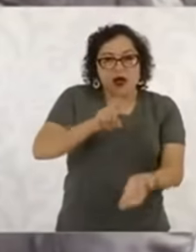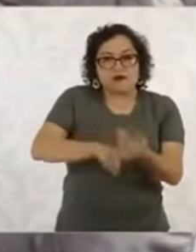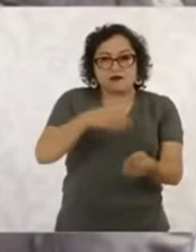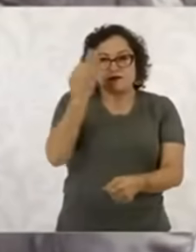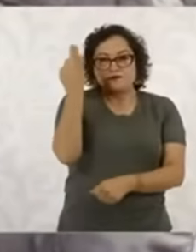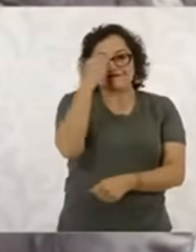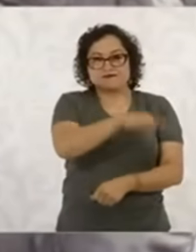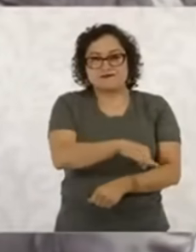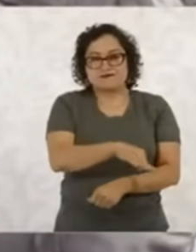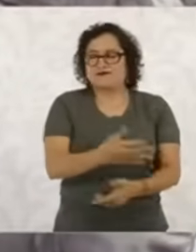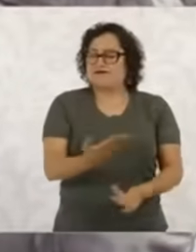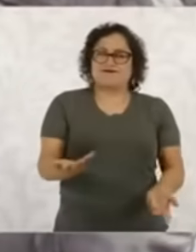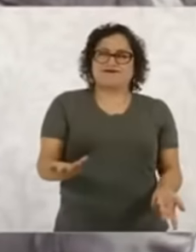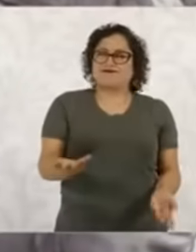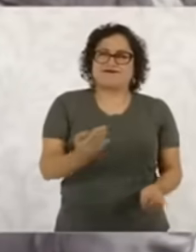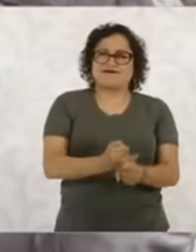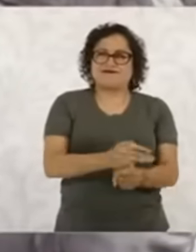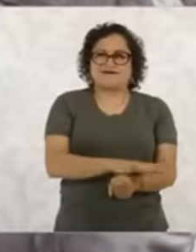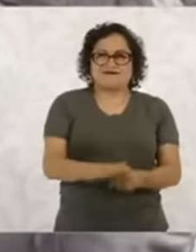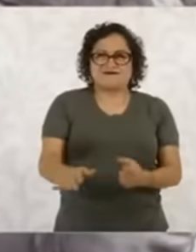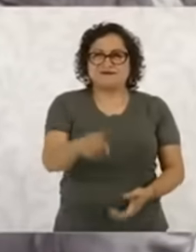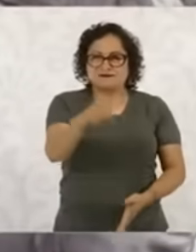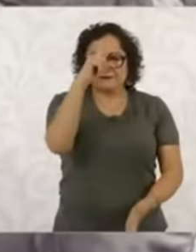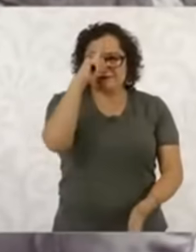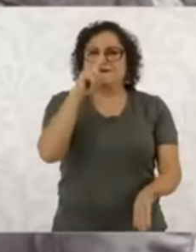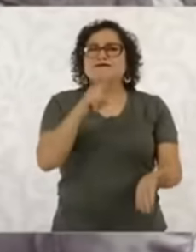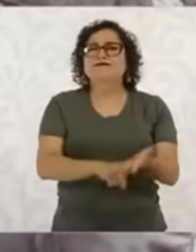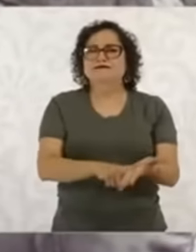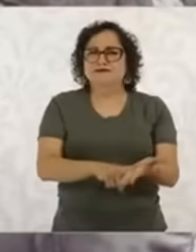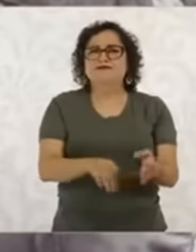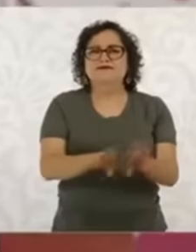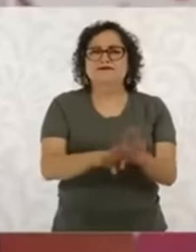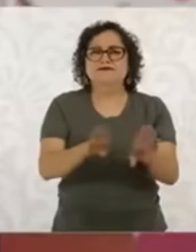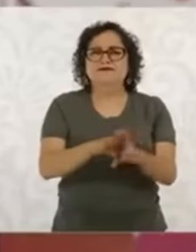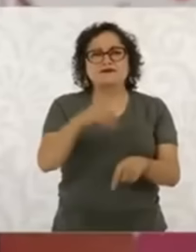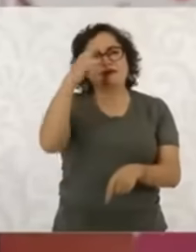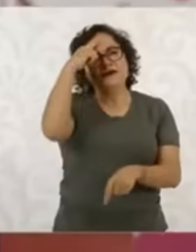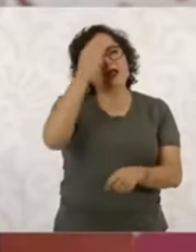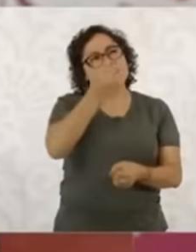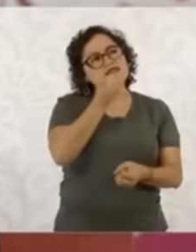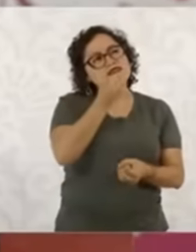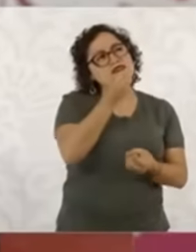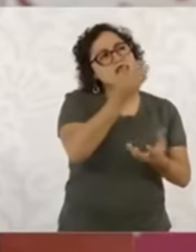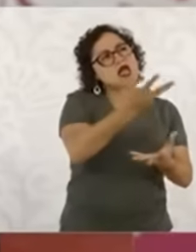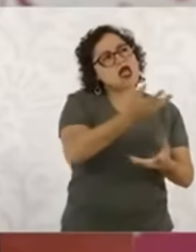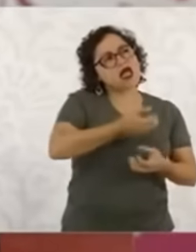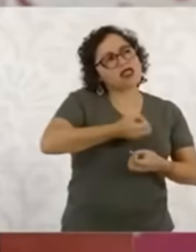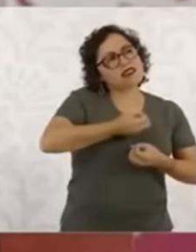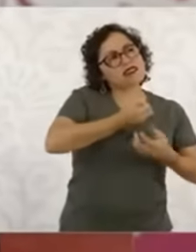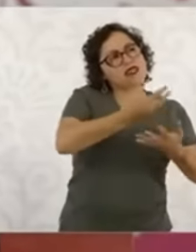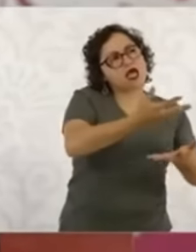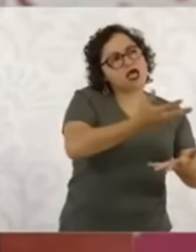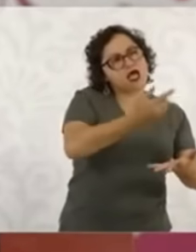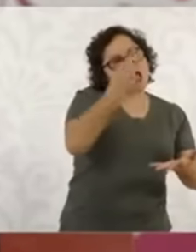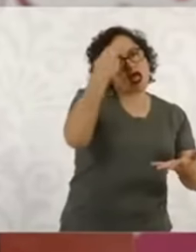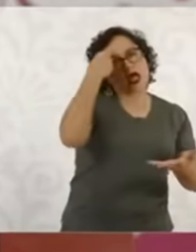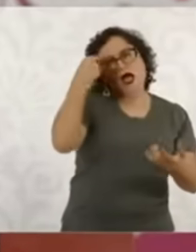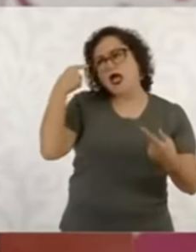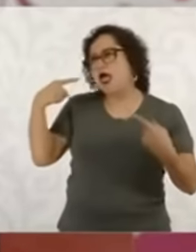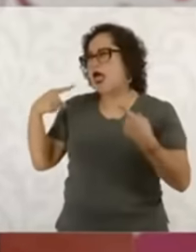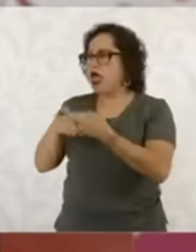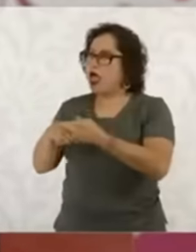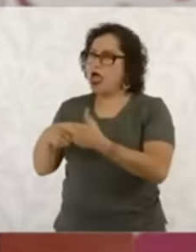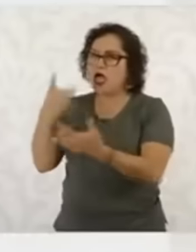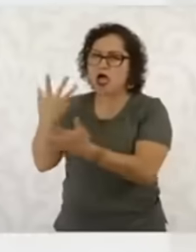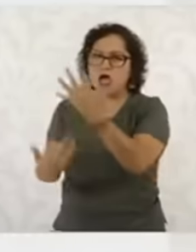poder vivir. La gente que se traiciona a sí misma en sus principios, sus ideas,